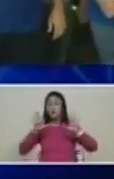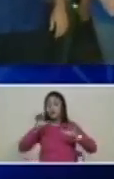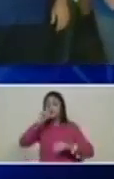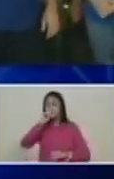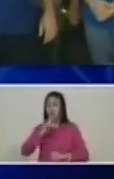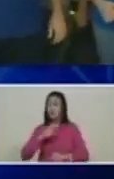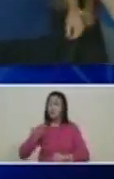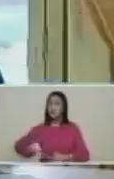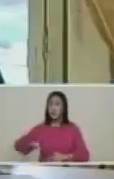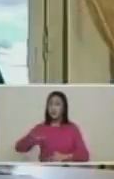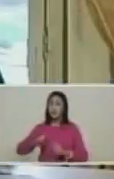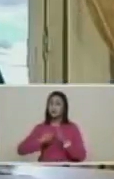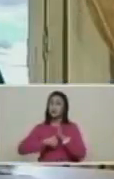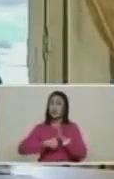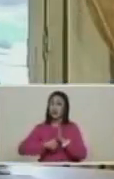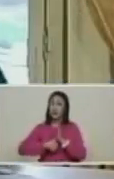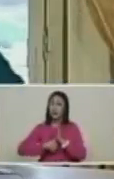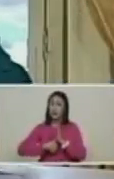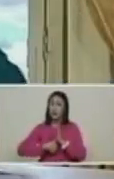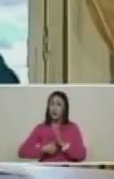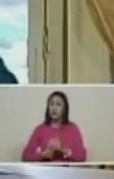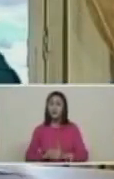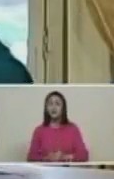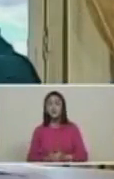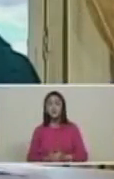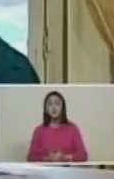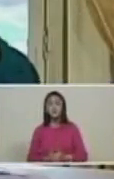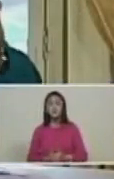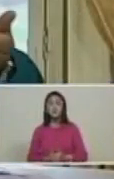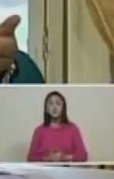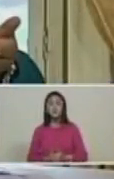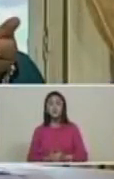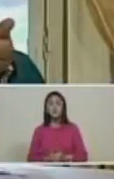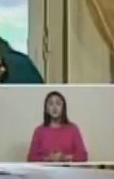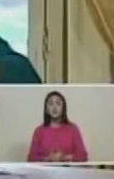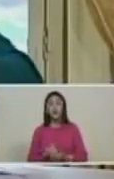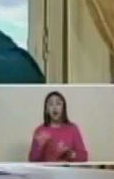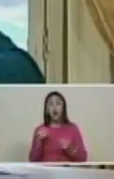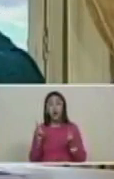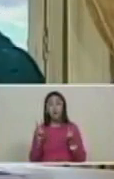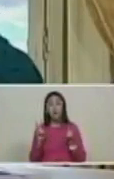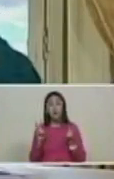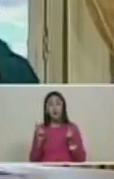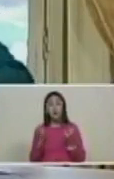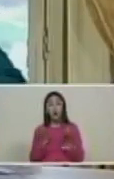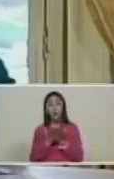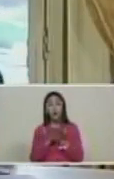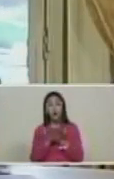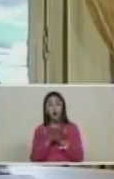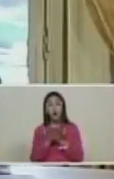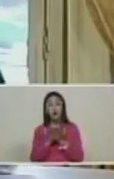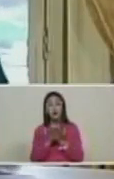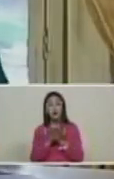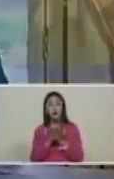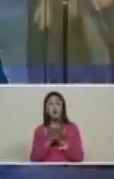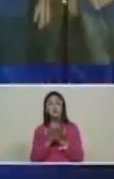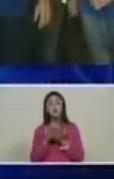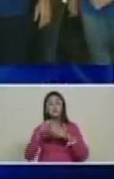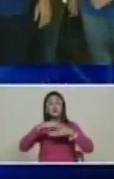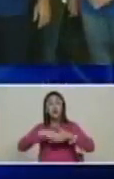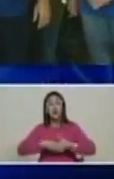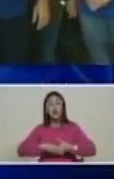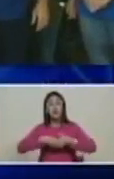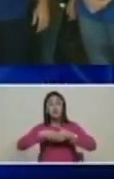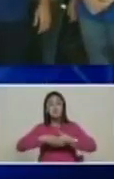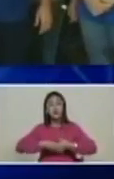saquen su cédula. Y el Saime ahora va a la escuela. Por favor, déjenme la imagen del estado de Aragua.